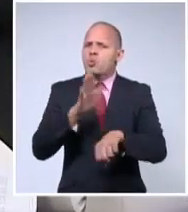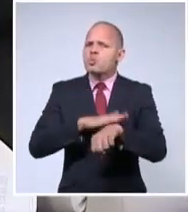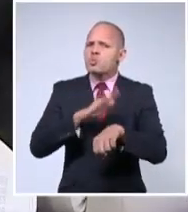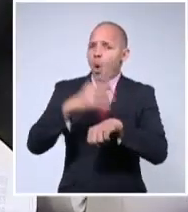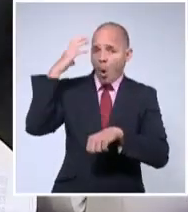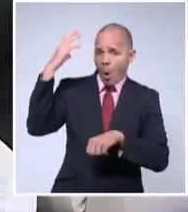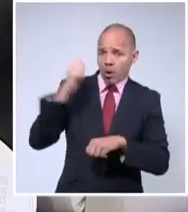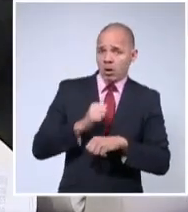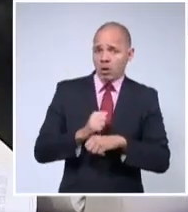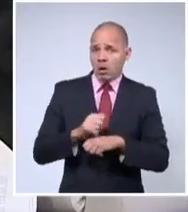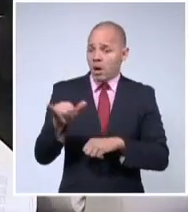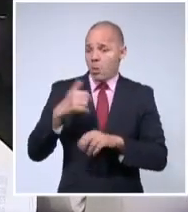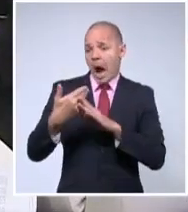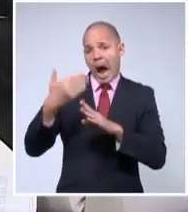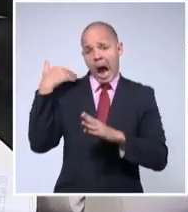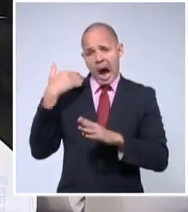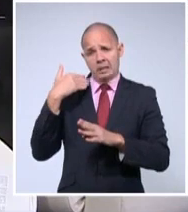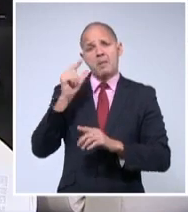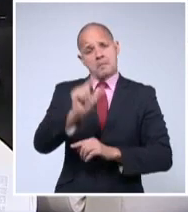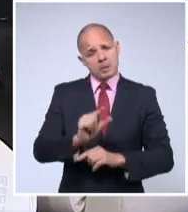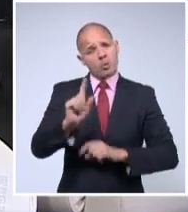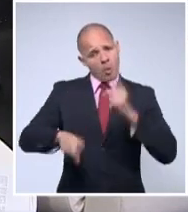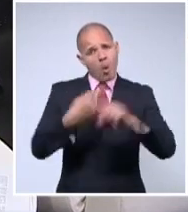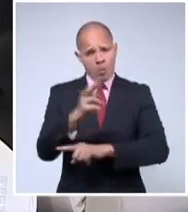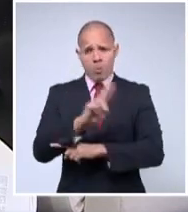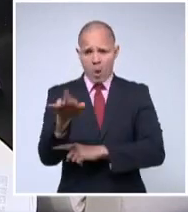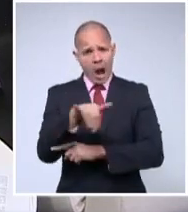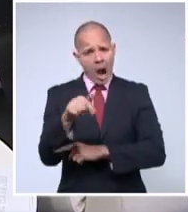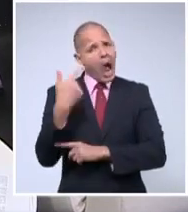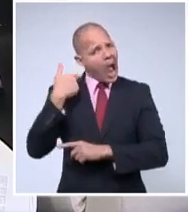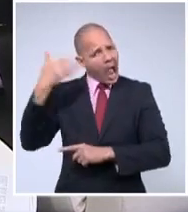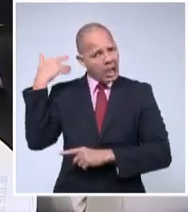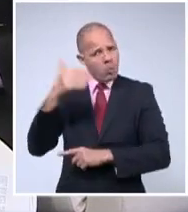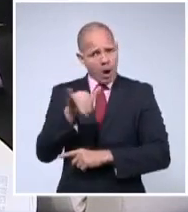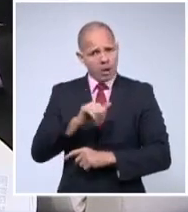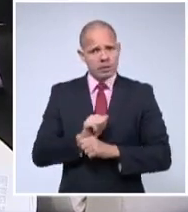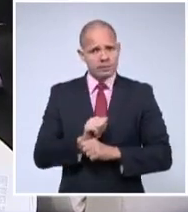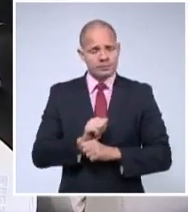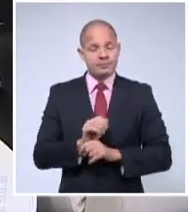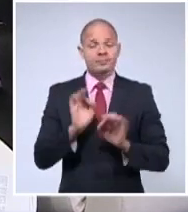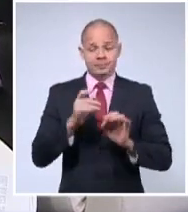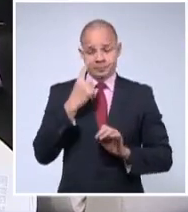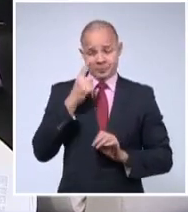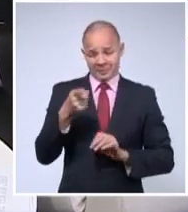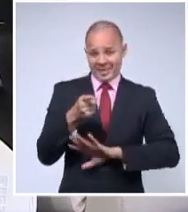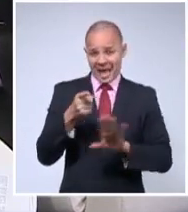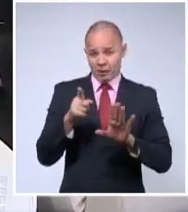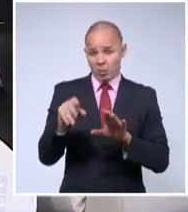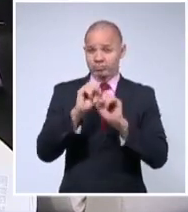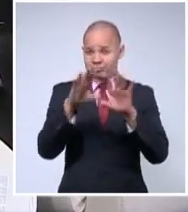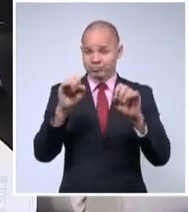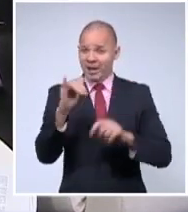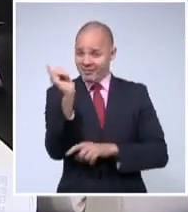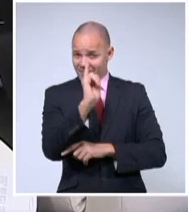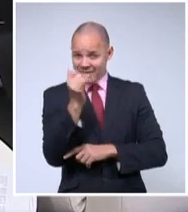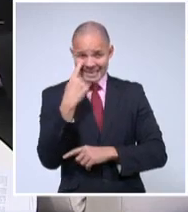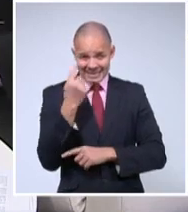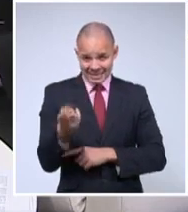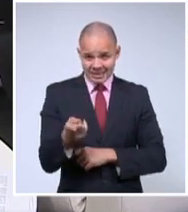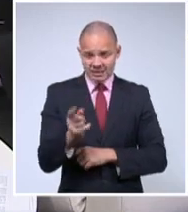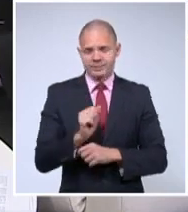hecho, han sido otros anteriormente. Bueno, el video que se mostró, una de las partes que muestra,